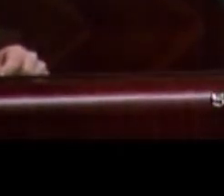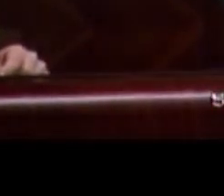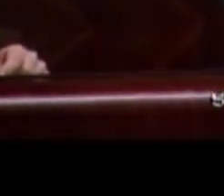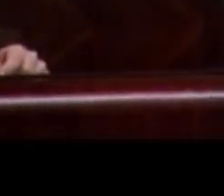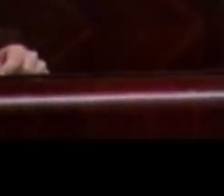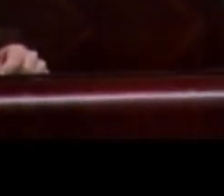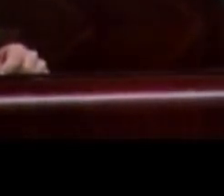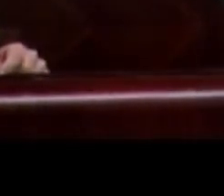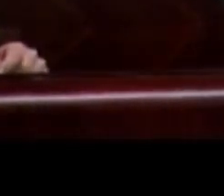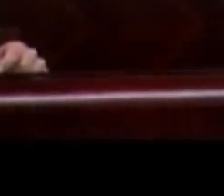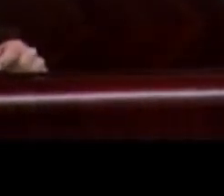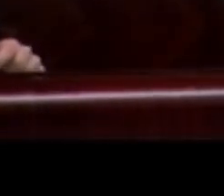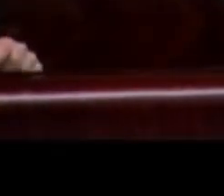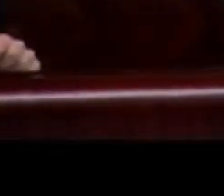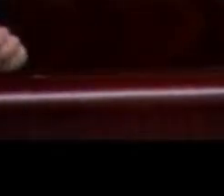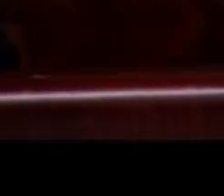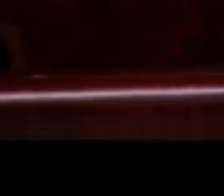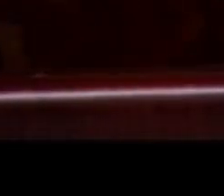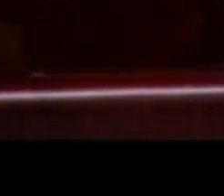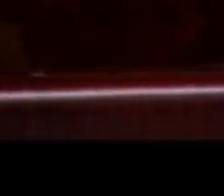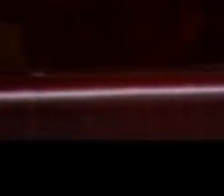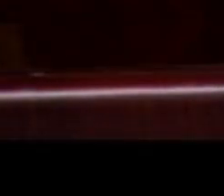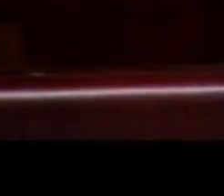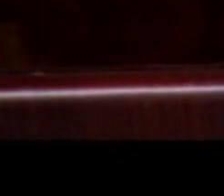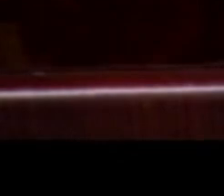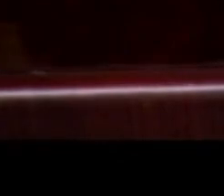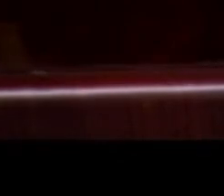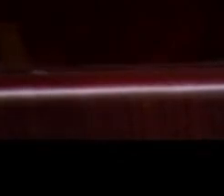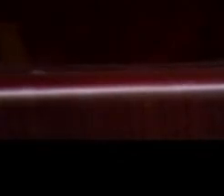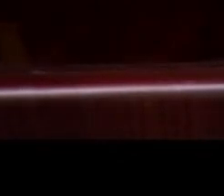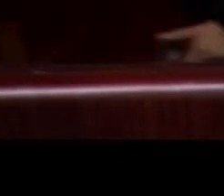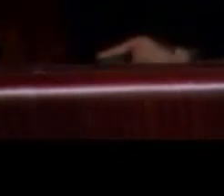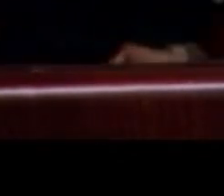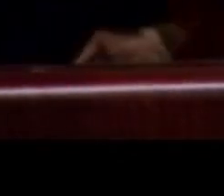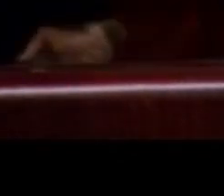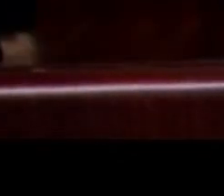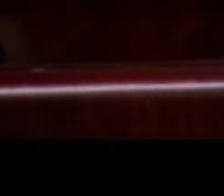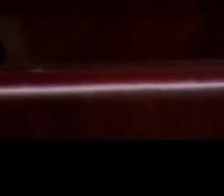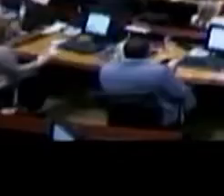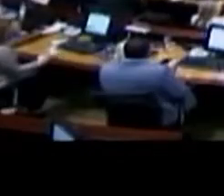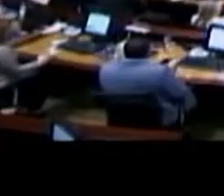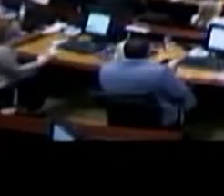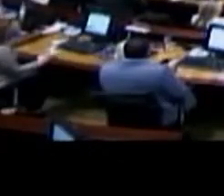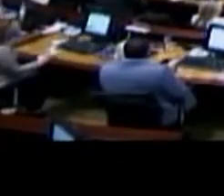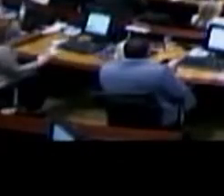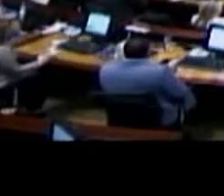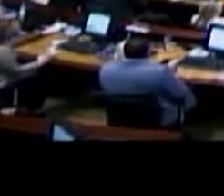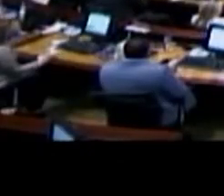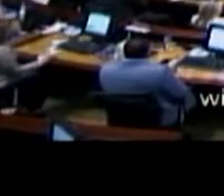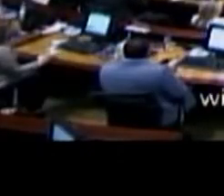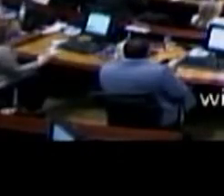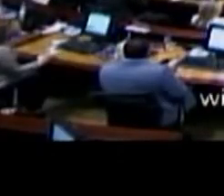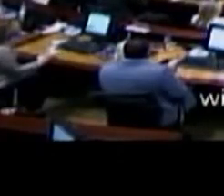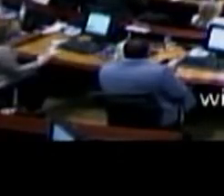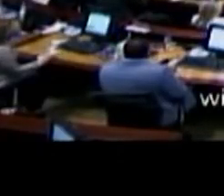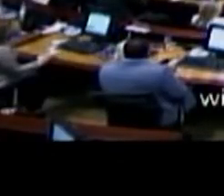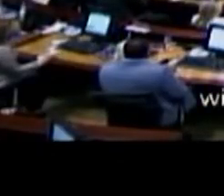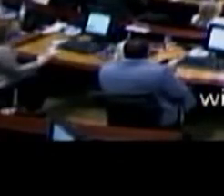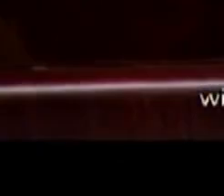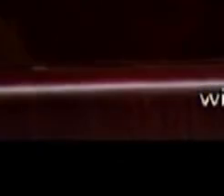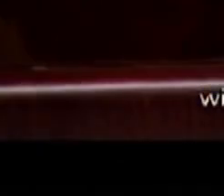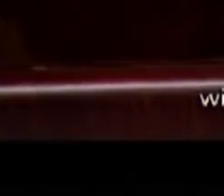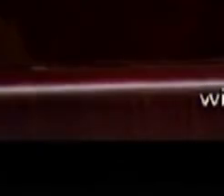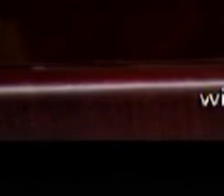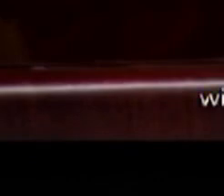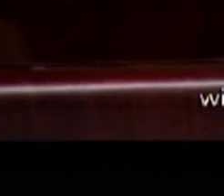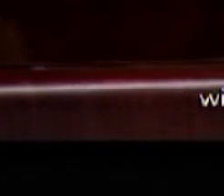fortalezca con las acciones que hemos ejecutado en esta Asamblea el día de hoy. Señora Vicepresidenta,